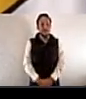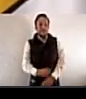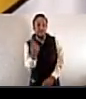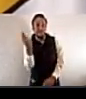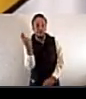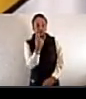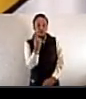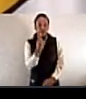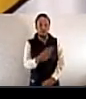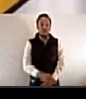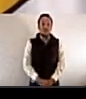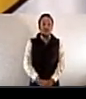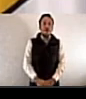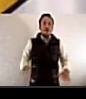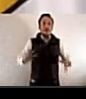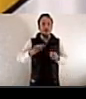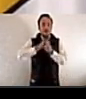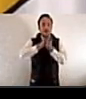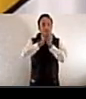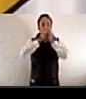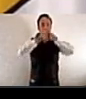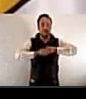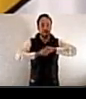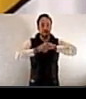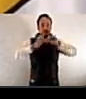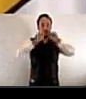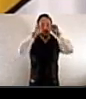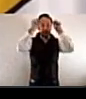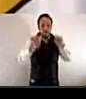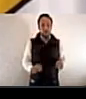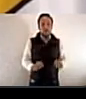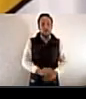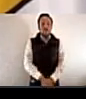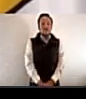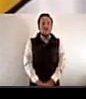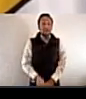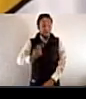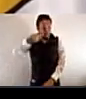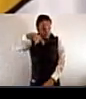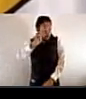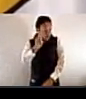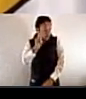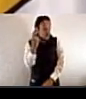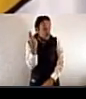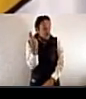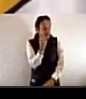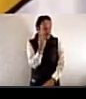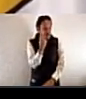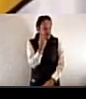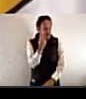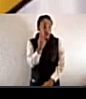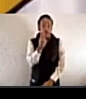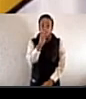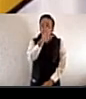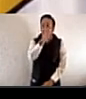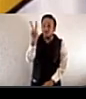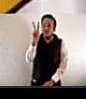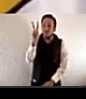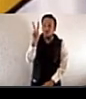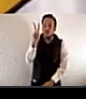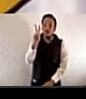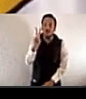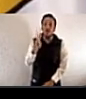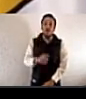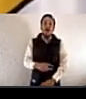una transformación estructural del sistema Pero también se requiere una convocatoria a la ética